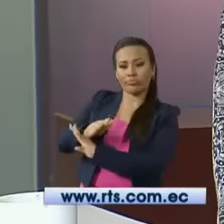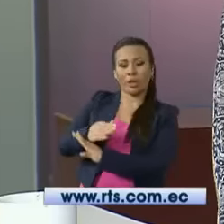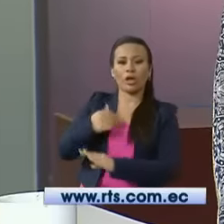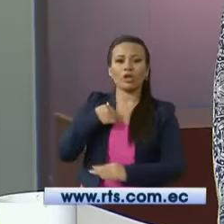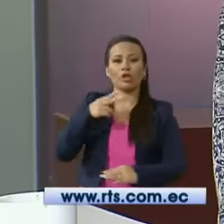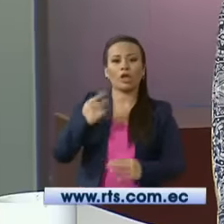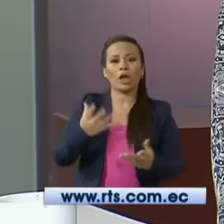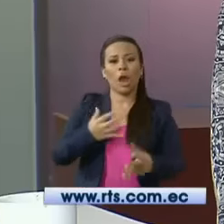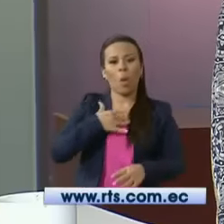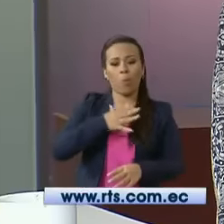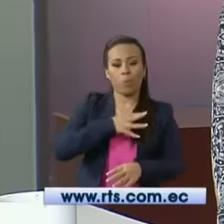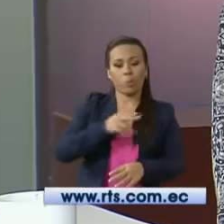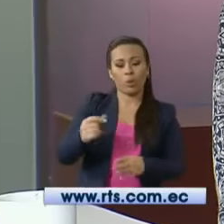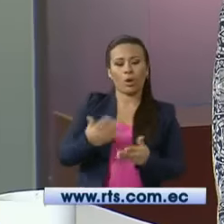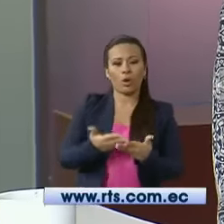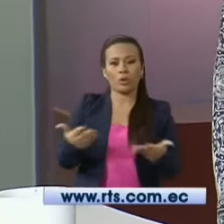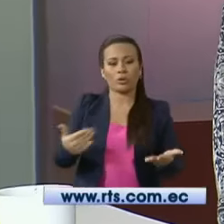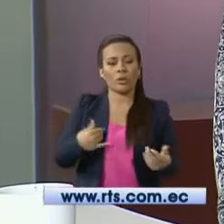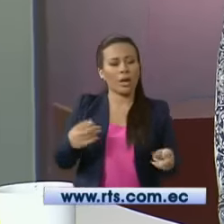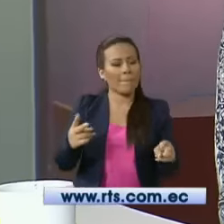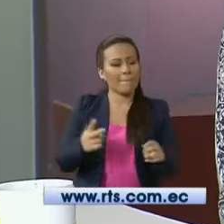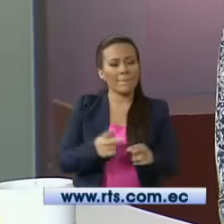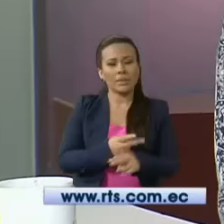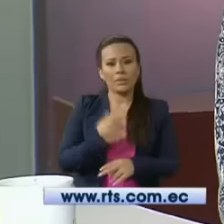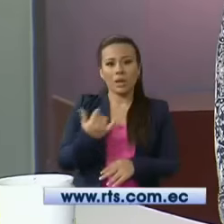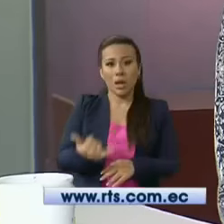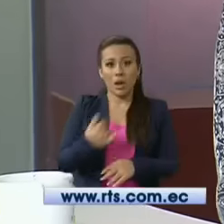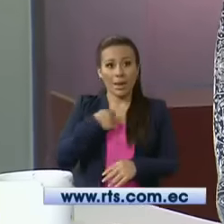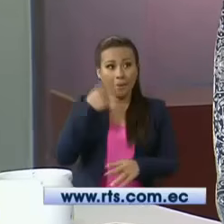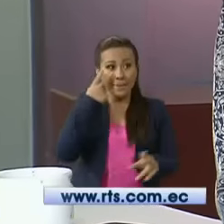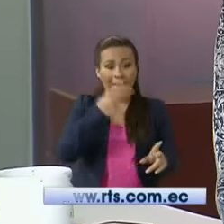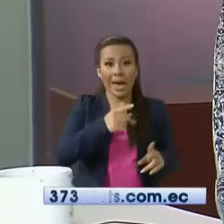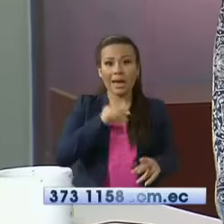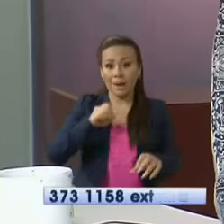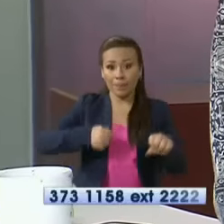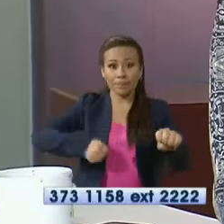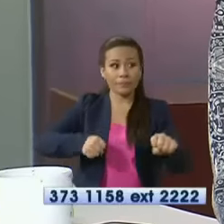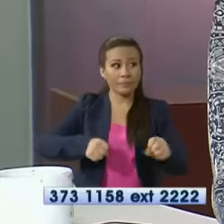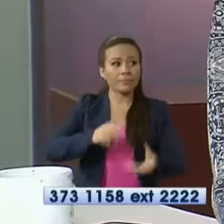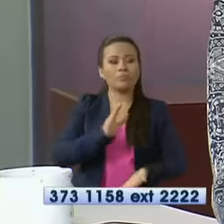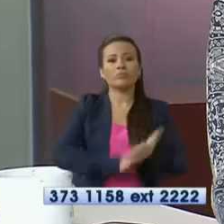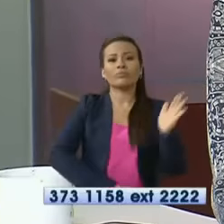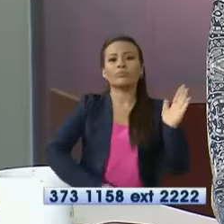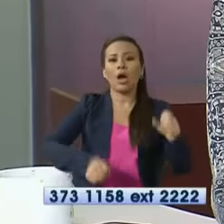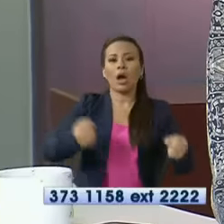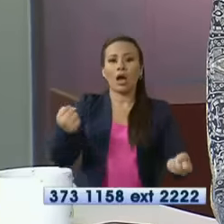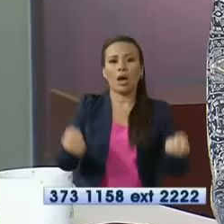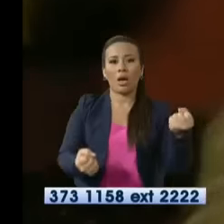sus pertenencias. Entre tanto, los delincuentes huyeron a bordo de un vehículo.